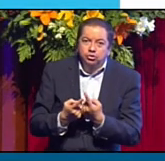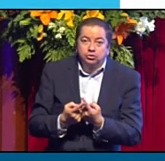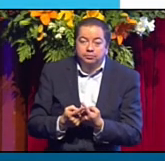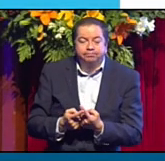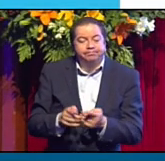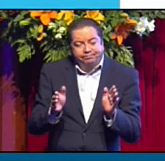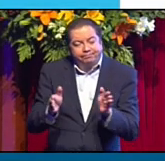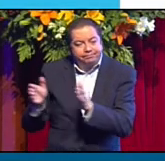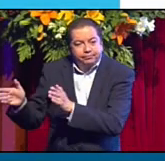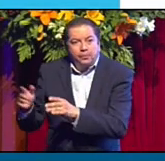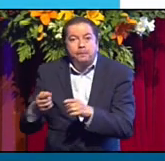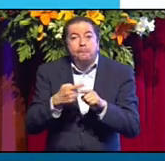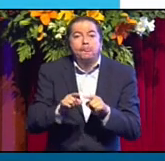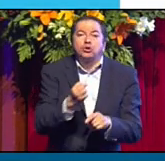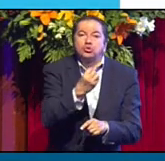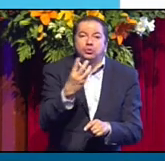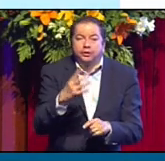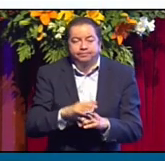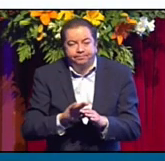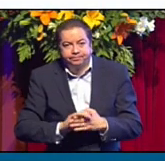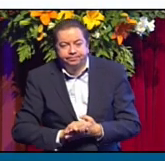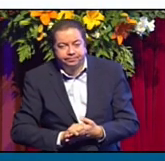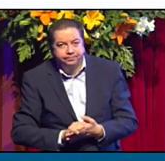Pero sigamos, hablemos algo de números. Bueno,